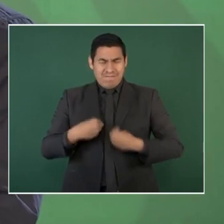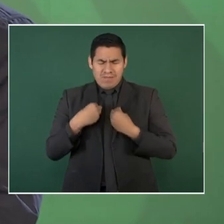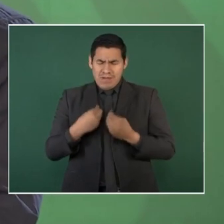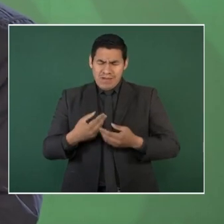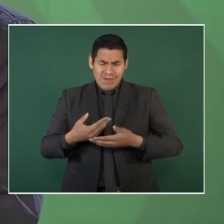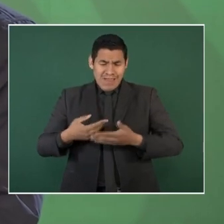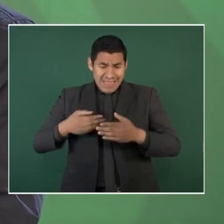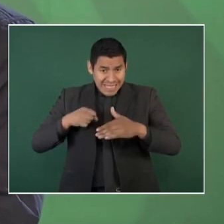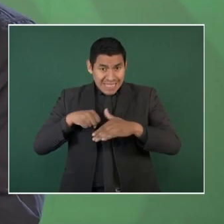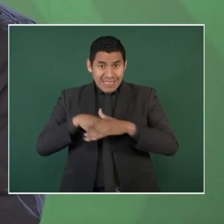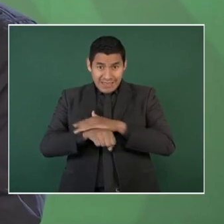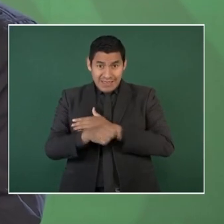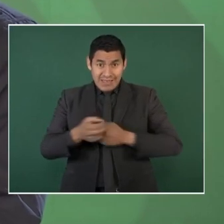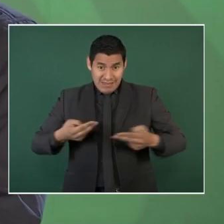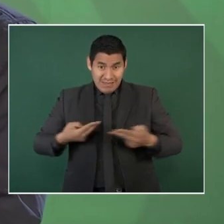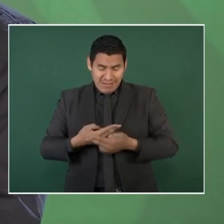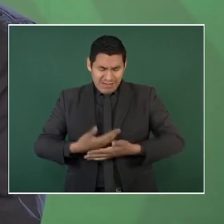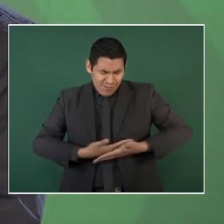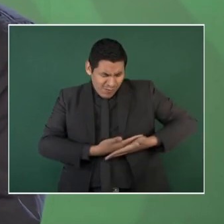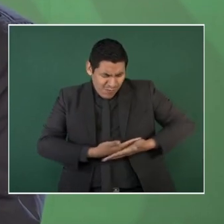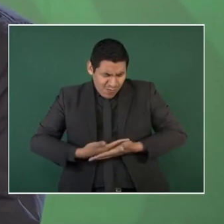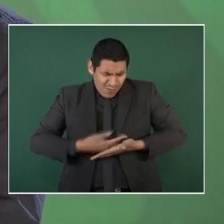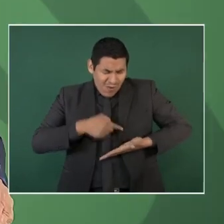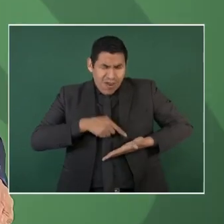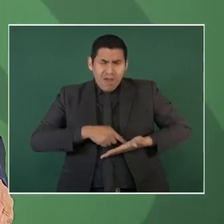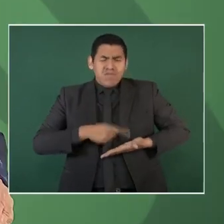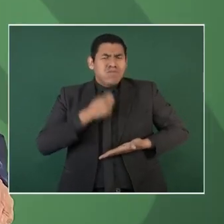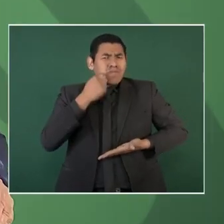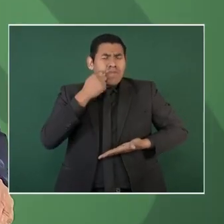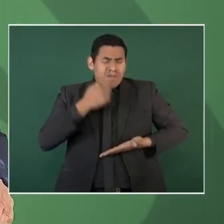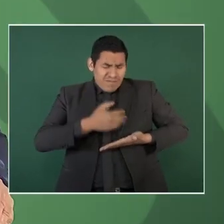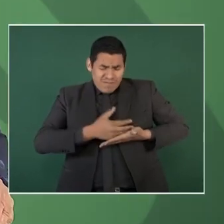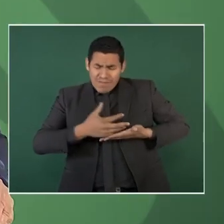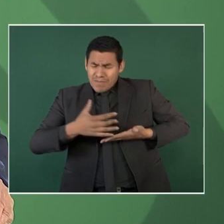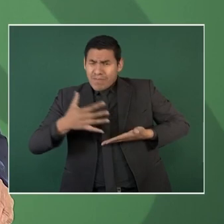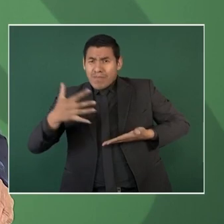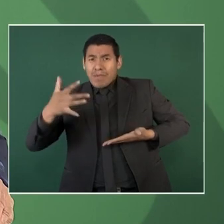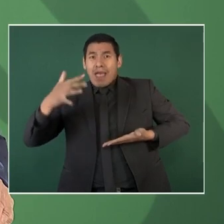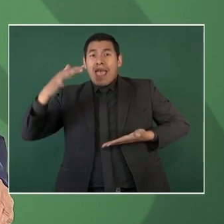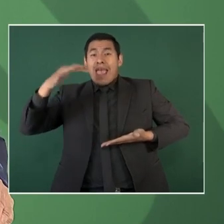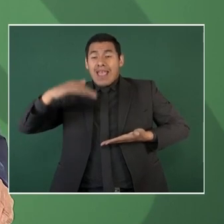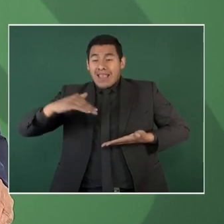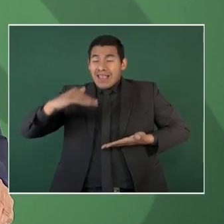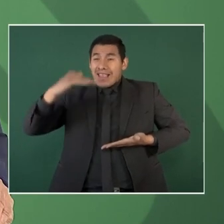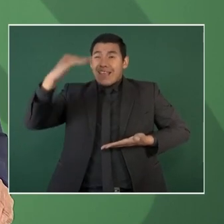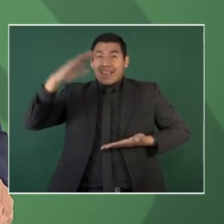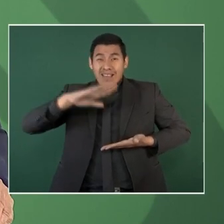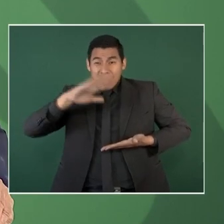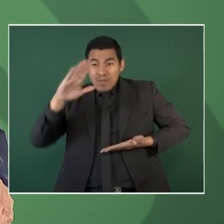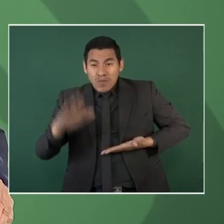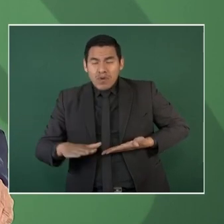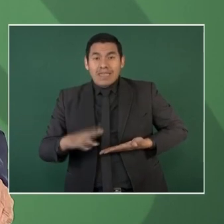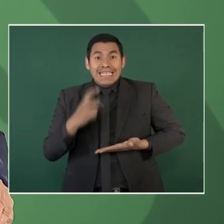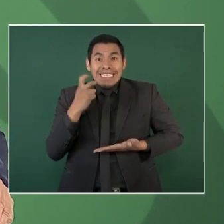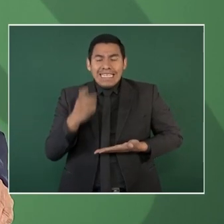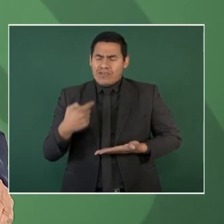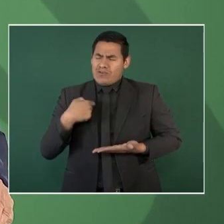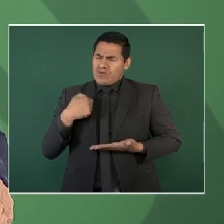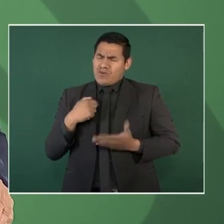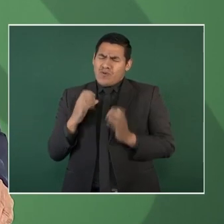desde que se nace hasta que se muere. Ese es el ideal,